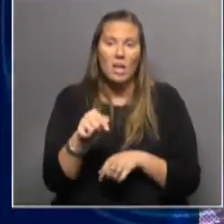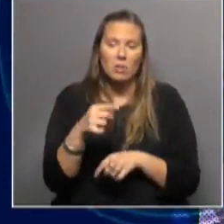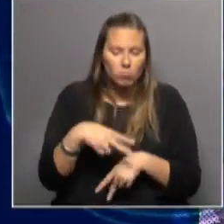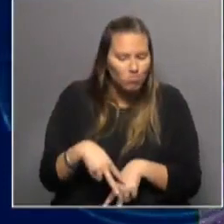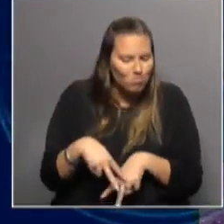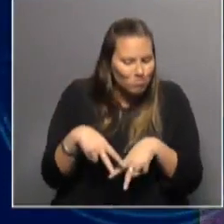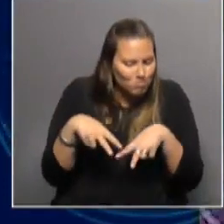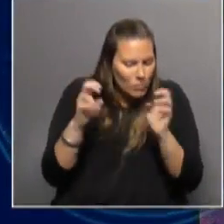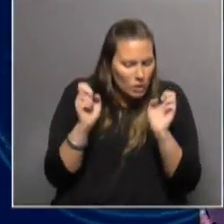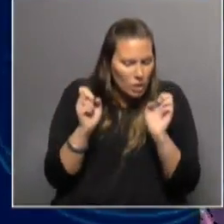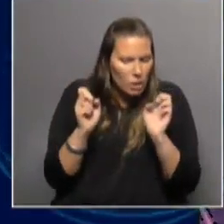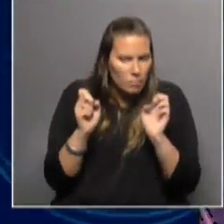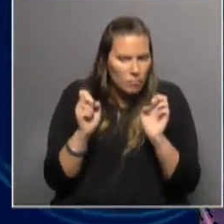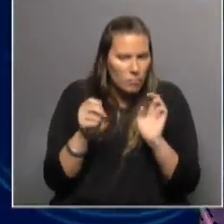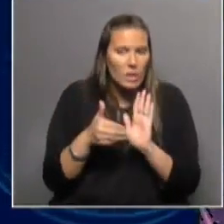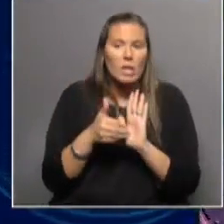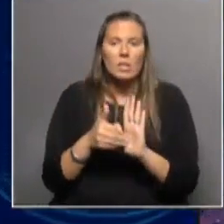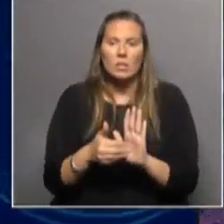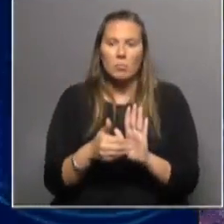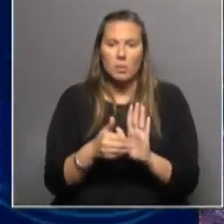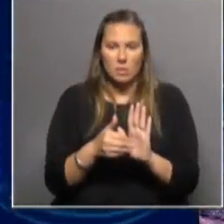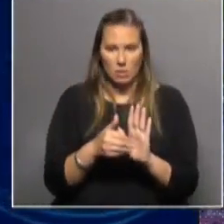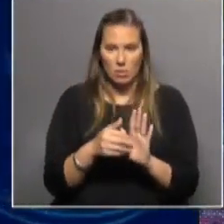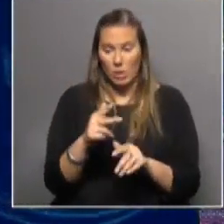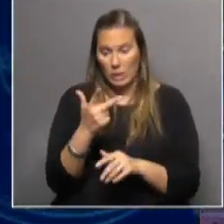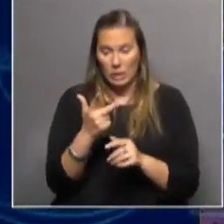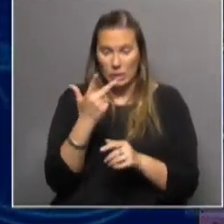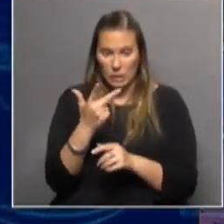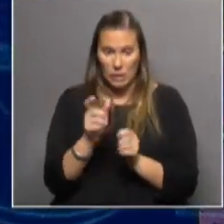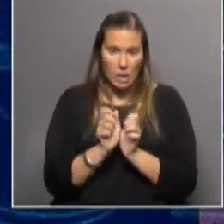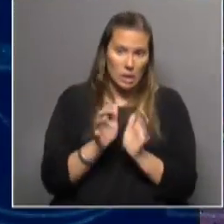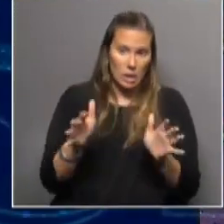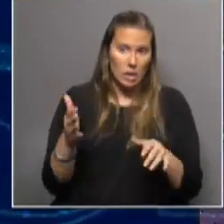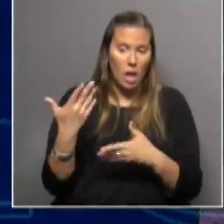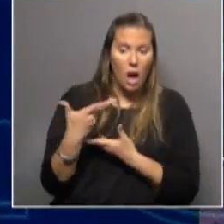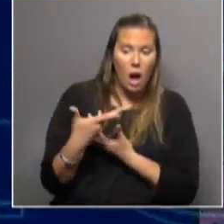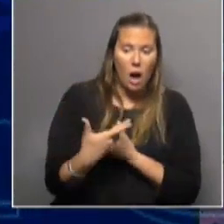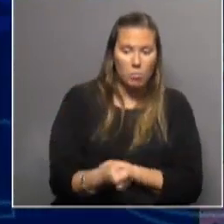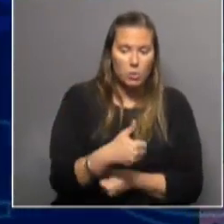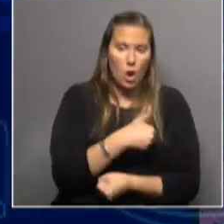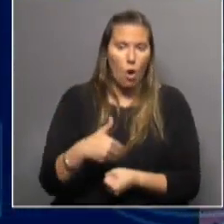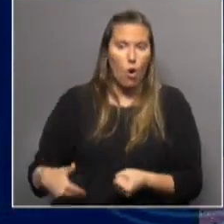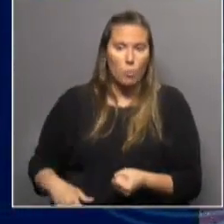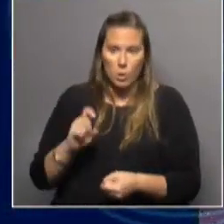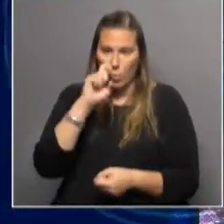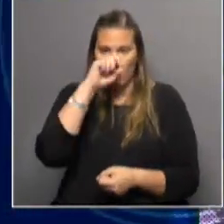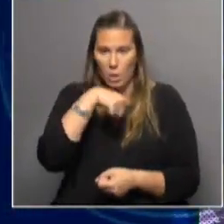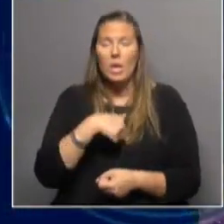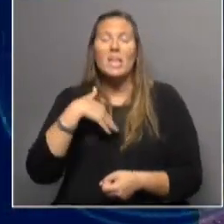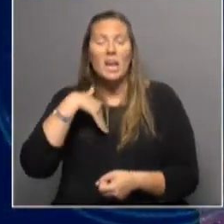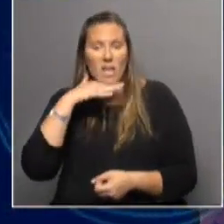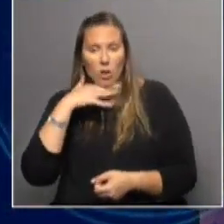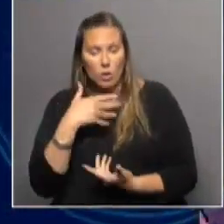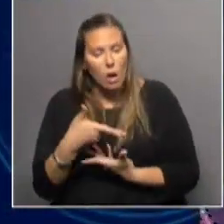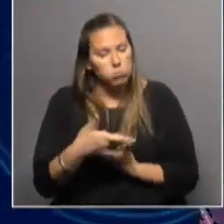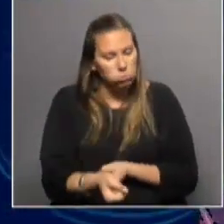analizado y nos presenta se presentaron estas redes tres redes que nombré apoyadas por el gobierno de Montevideo y el gobierno de Canelones